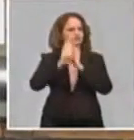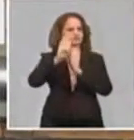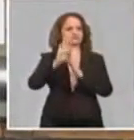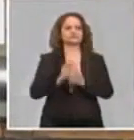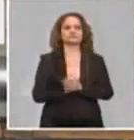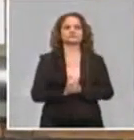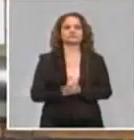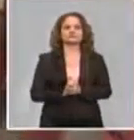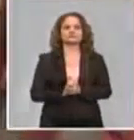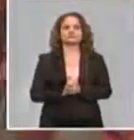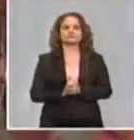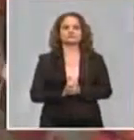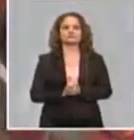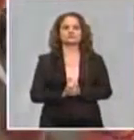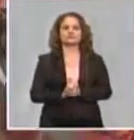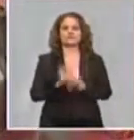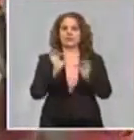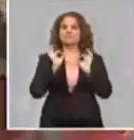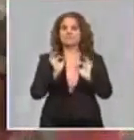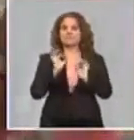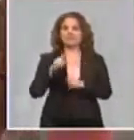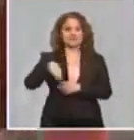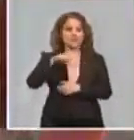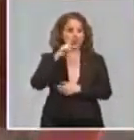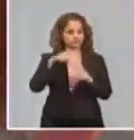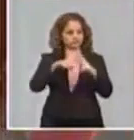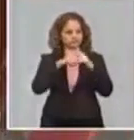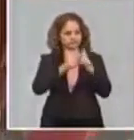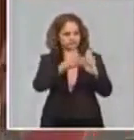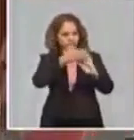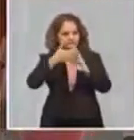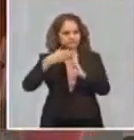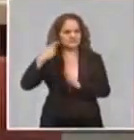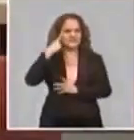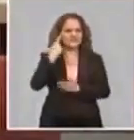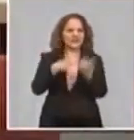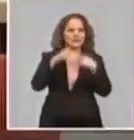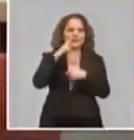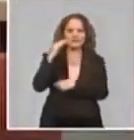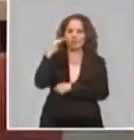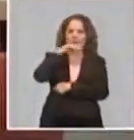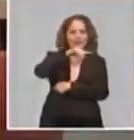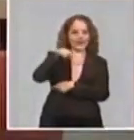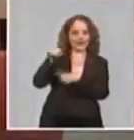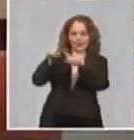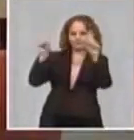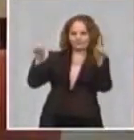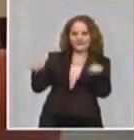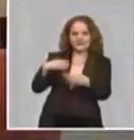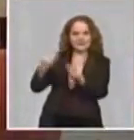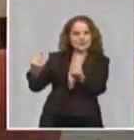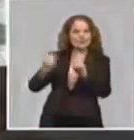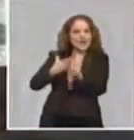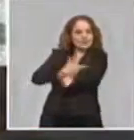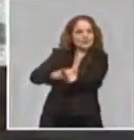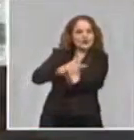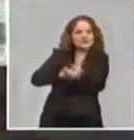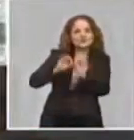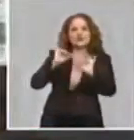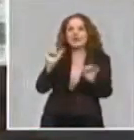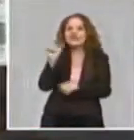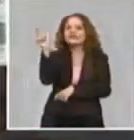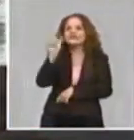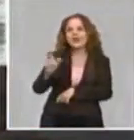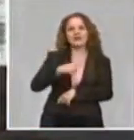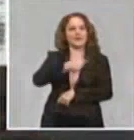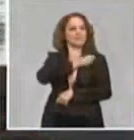tecnológica, el combinado exhibe una moderna línea procesadora con equipos de última generación procedentes de Italia y España que benefician a todo el flujo